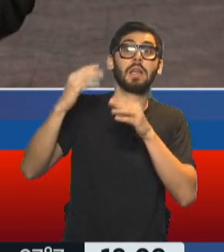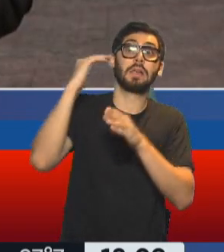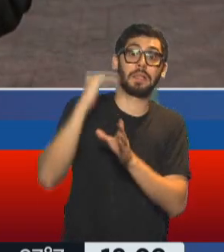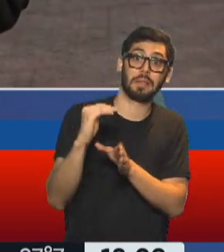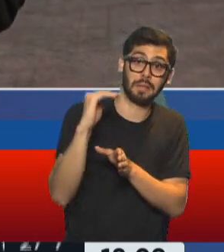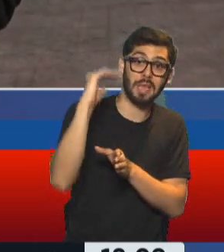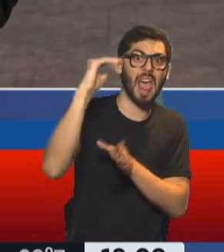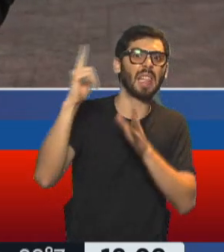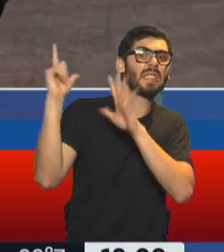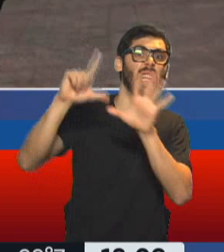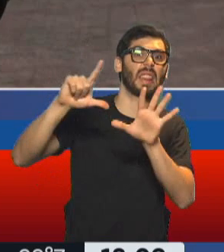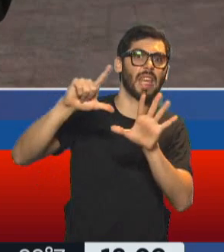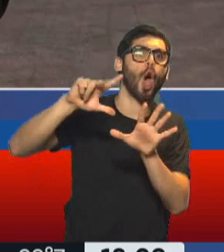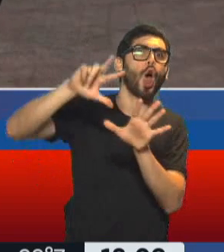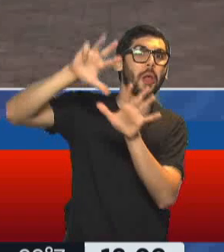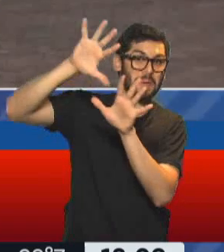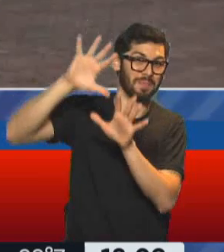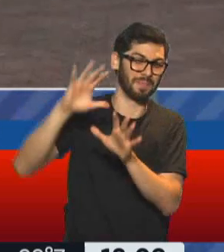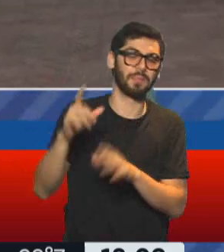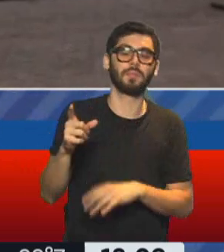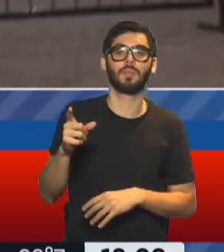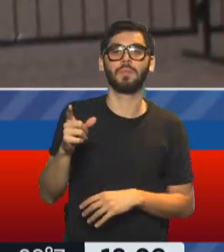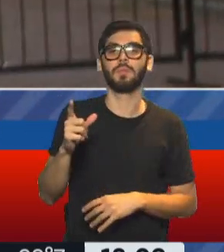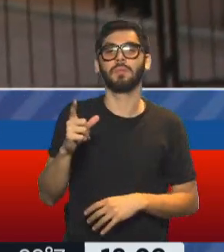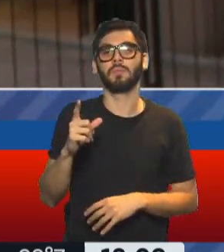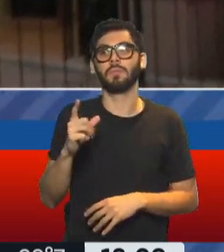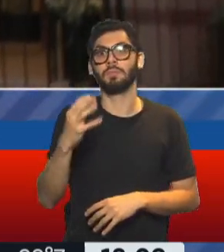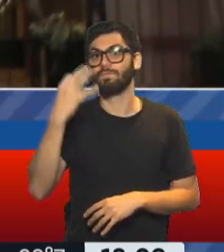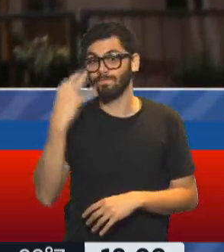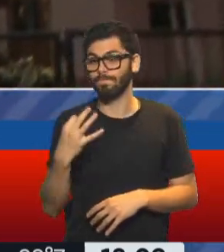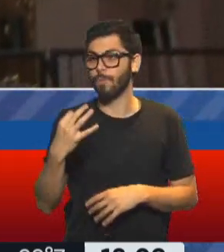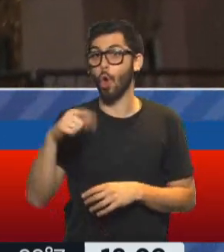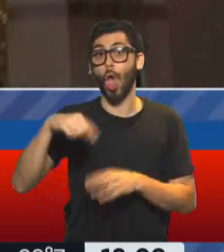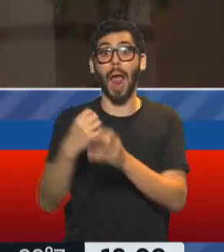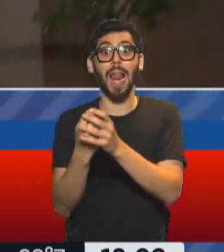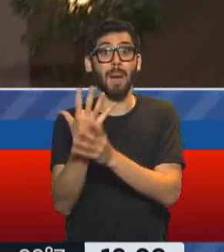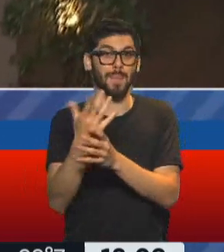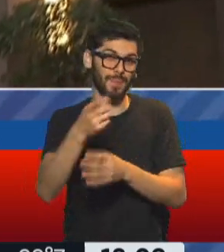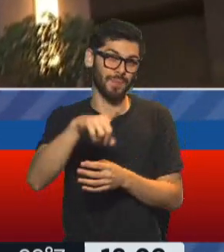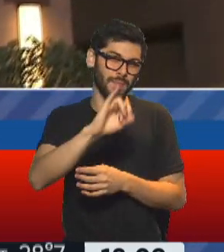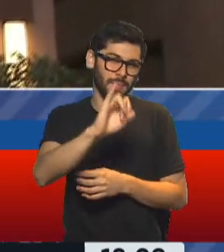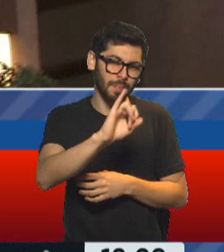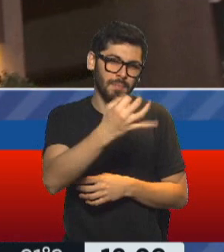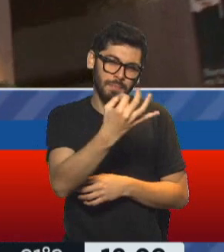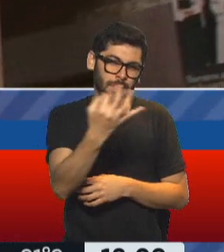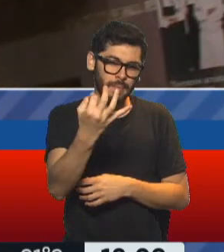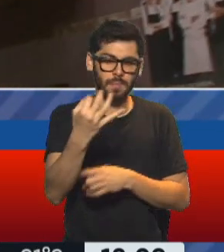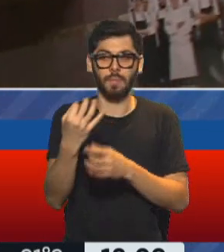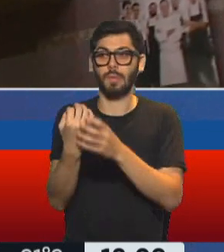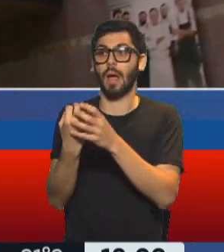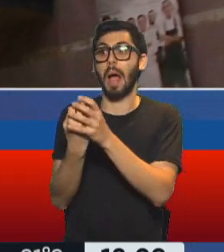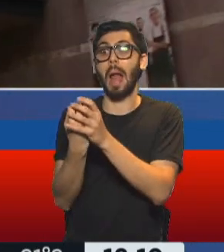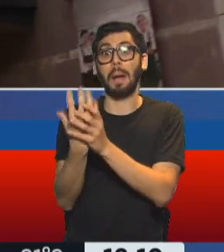este hotel intercontinental. Hay que decir que salieron hoy por la mañana, como ustedes mencionaban y comentaban,